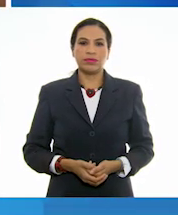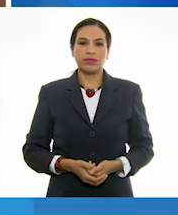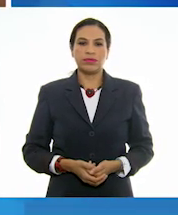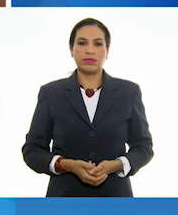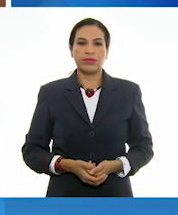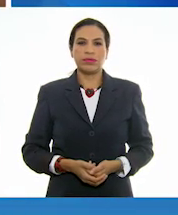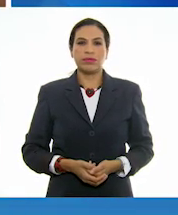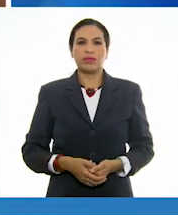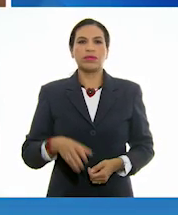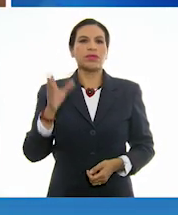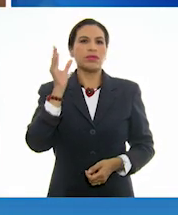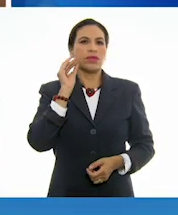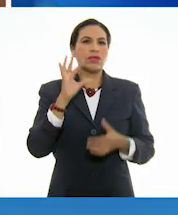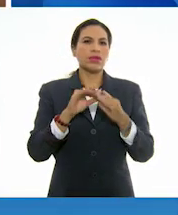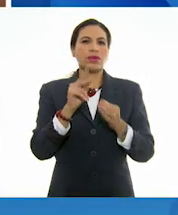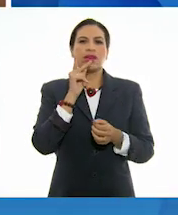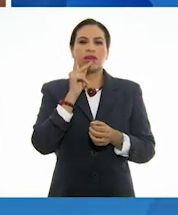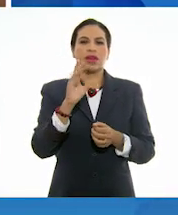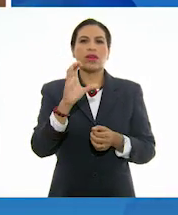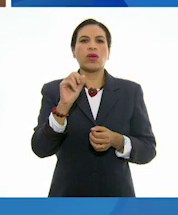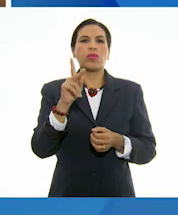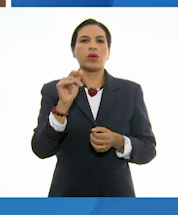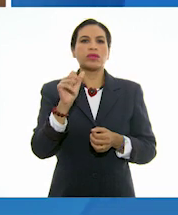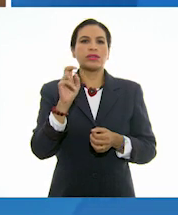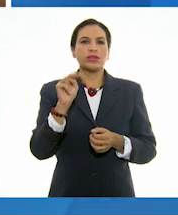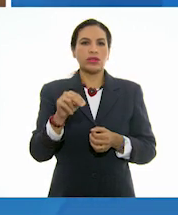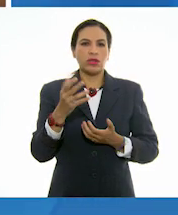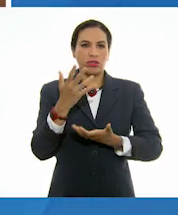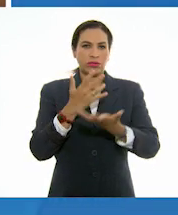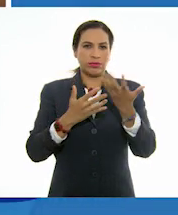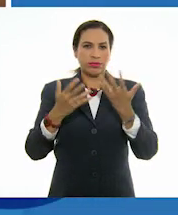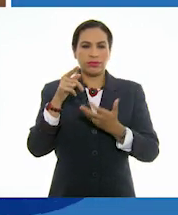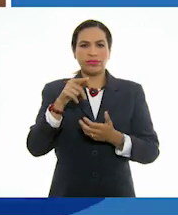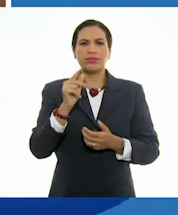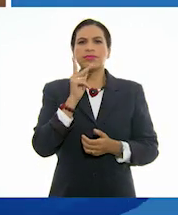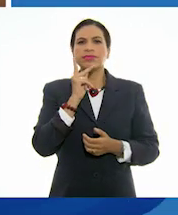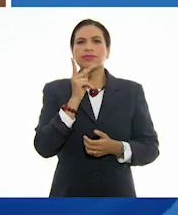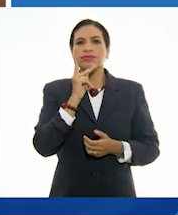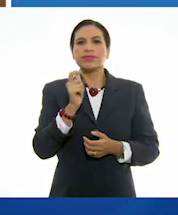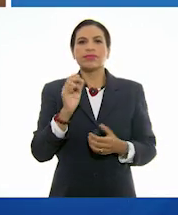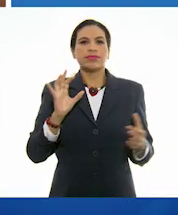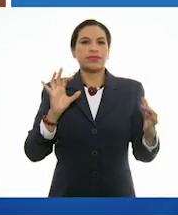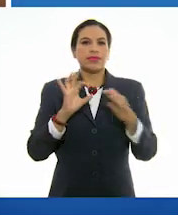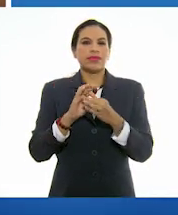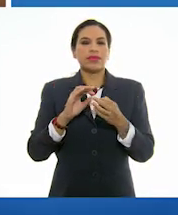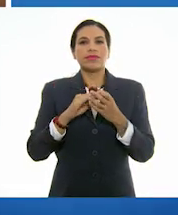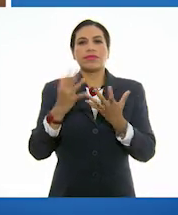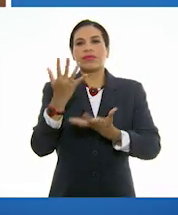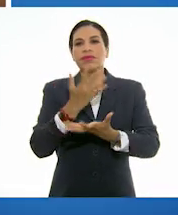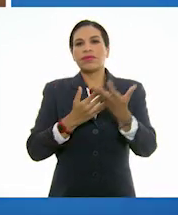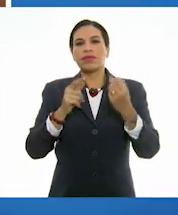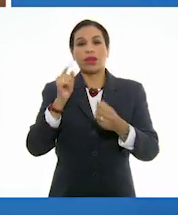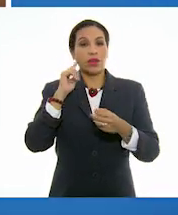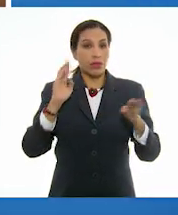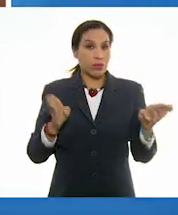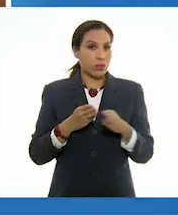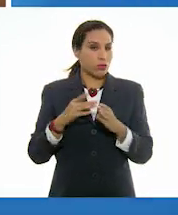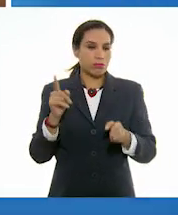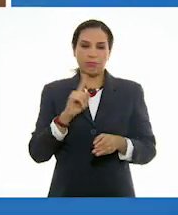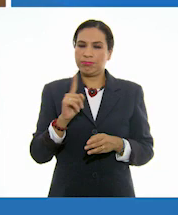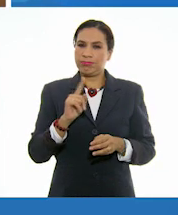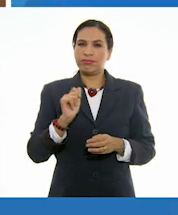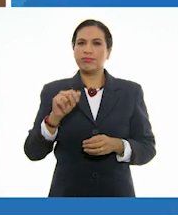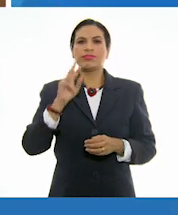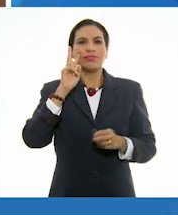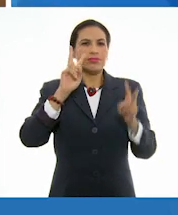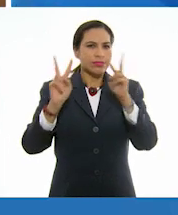Hemos oído hablar de la palabra composición, pero generalmente esta palabra la asociamos con la composición musical. Pero no, en las